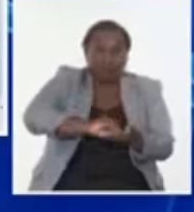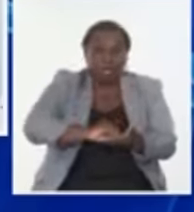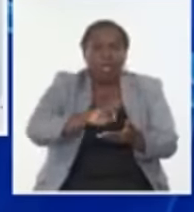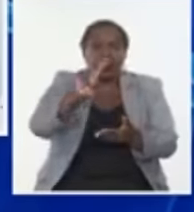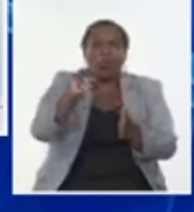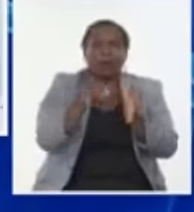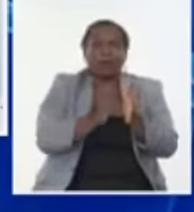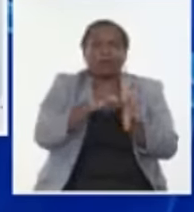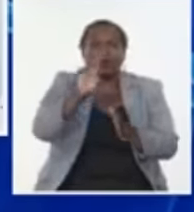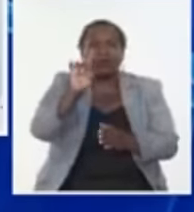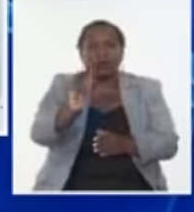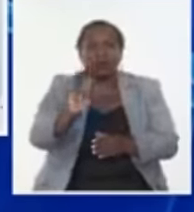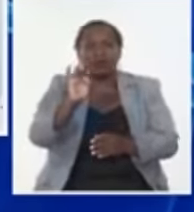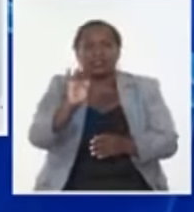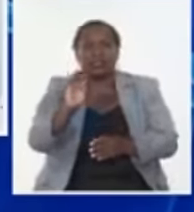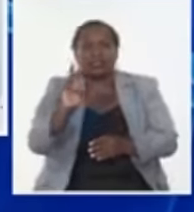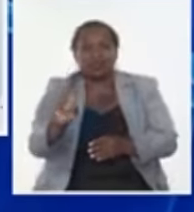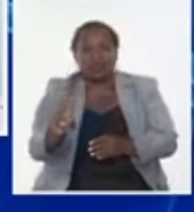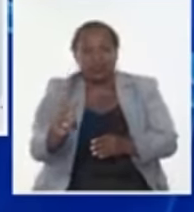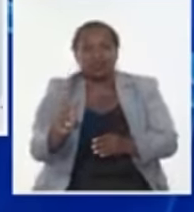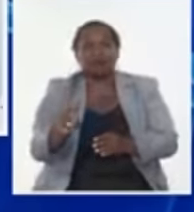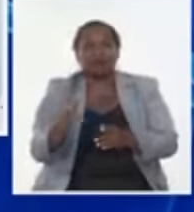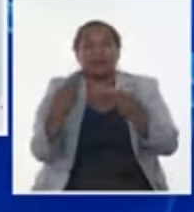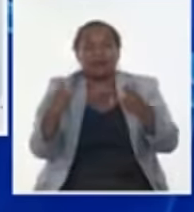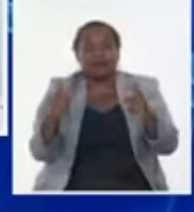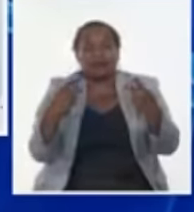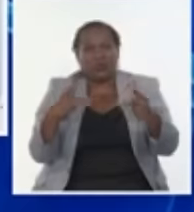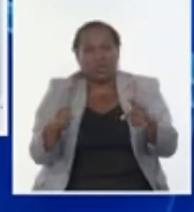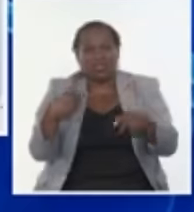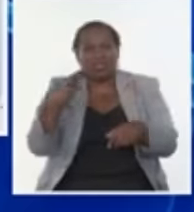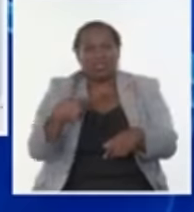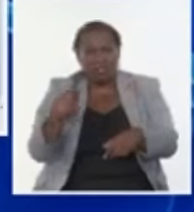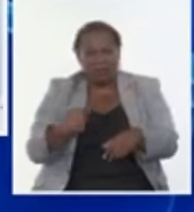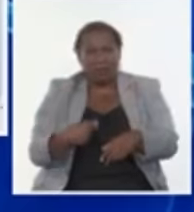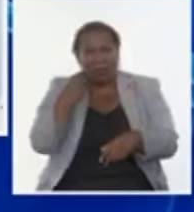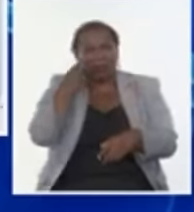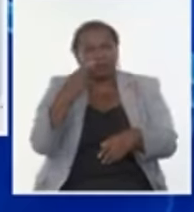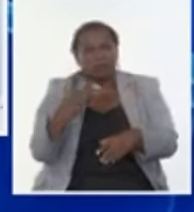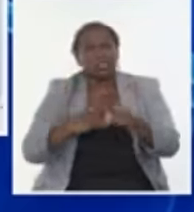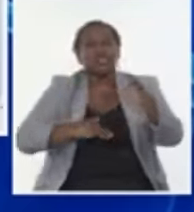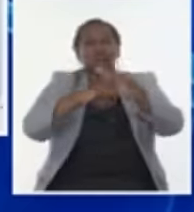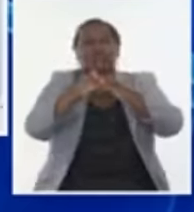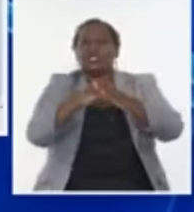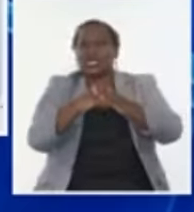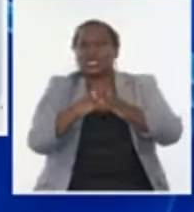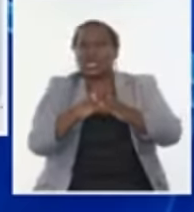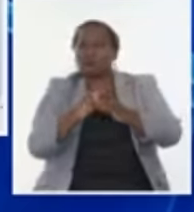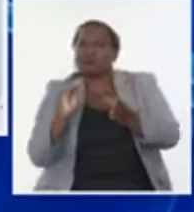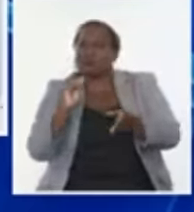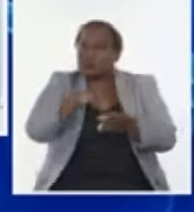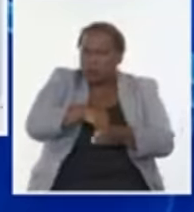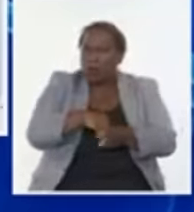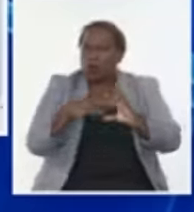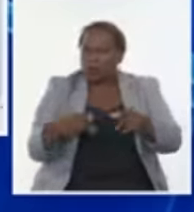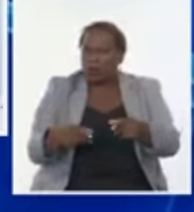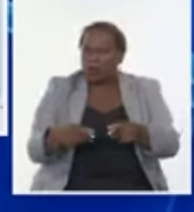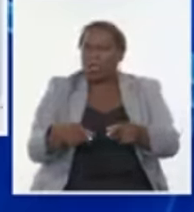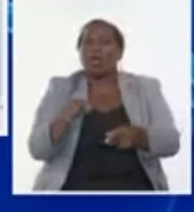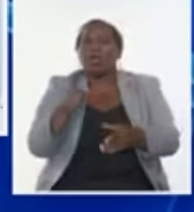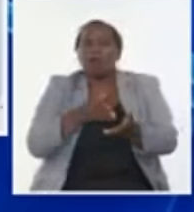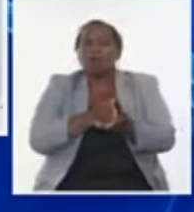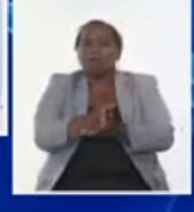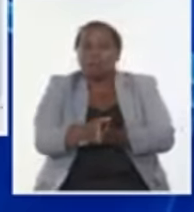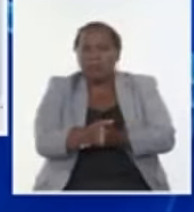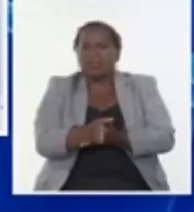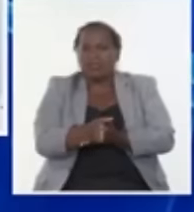2.972 profesionales. Pero tenemos que reconocer que no ha sido suficiente. Se mantiene la fluctuación laboral en